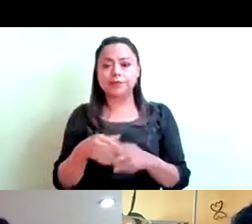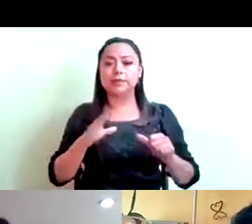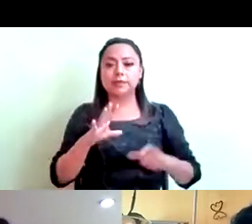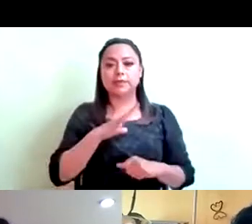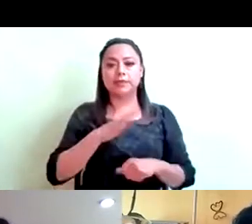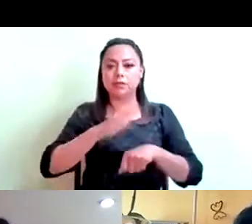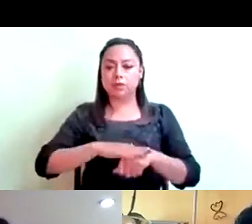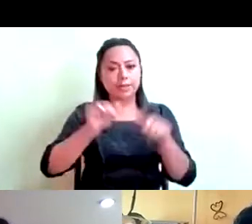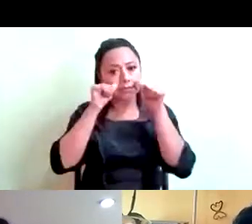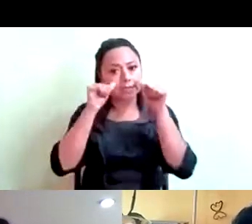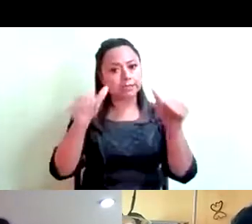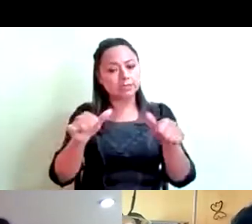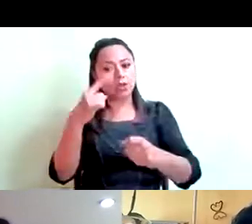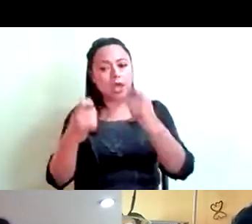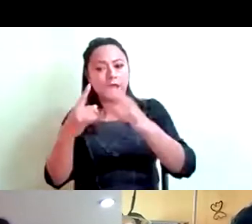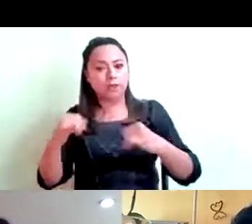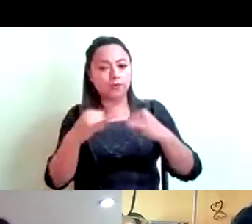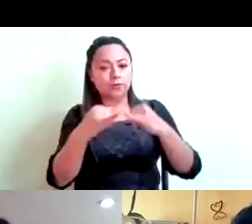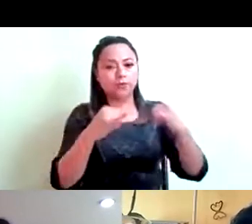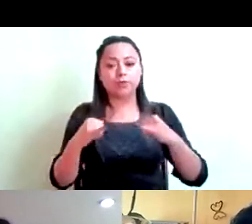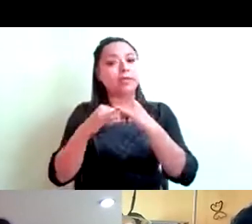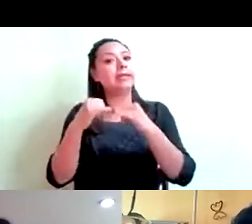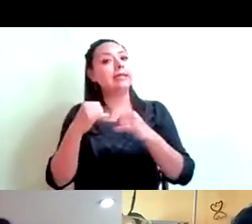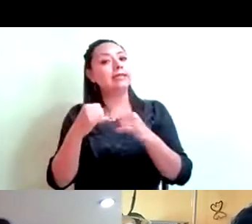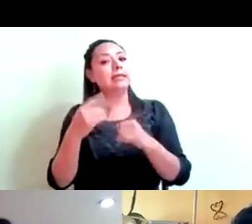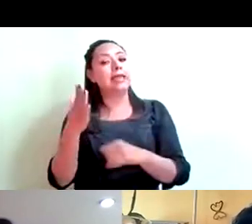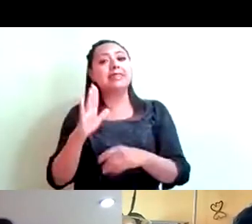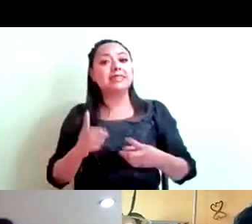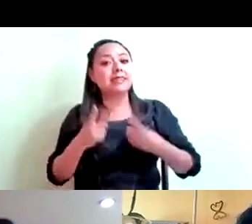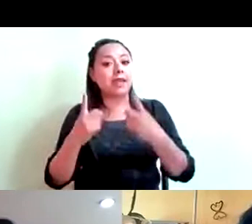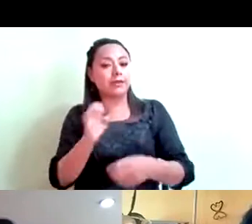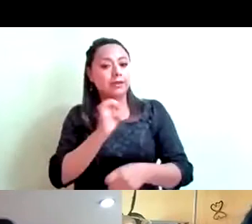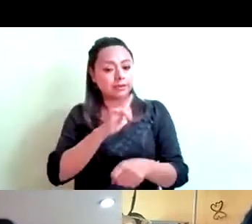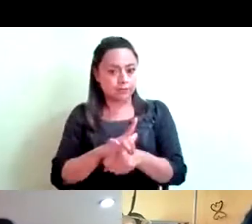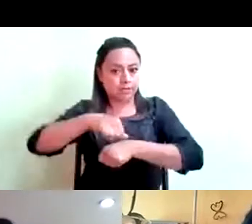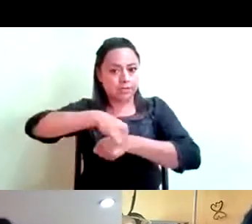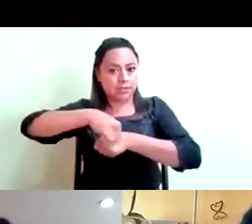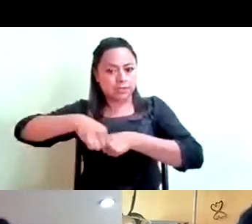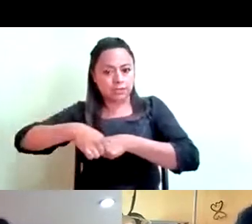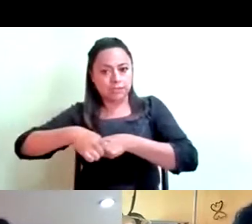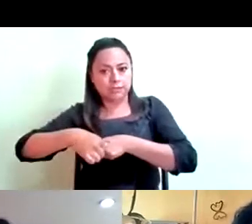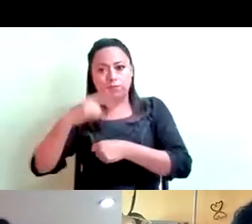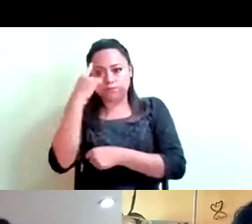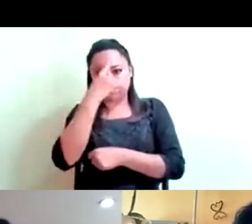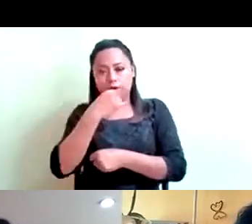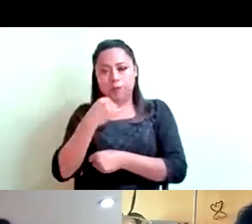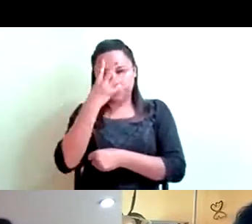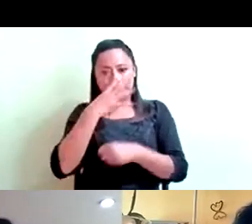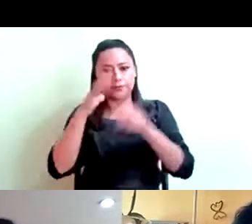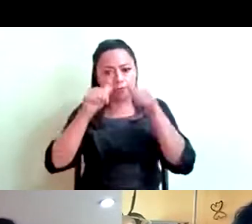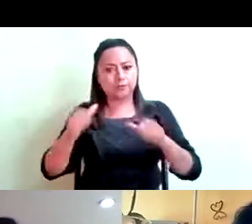aquellas instituciones que imparten especialidades de cirugía estética. Por su atención, muchas gracias.